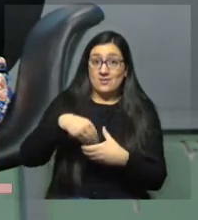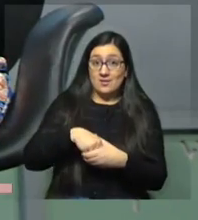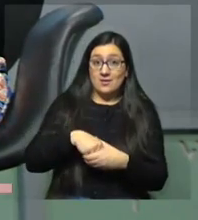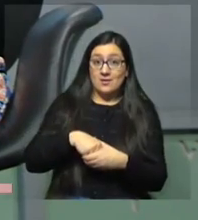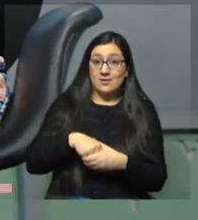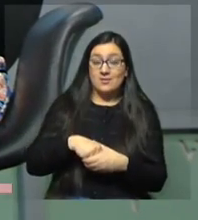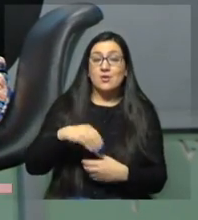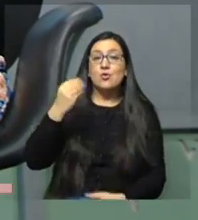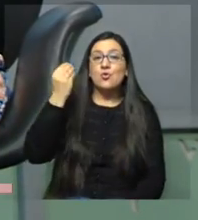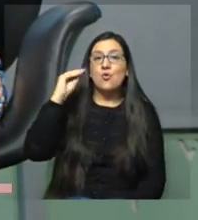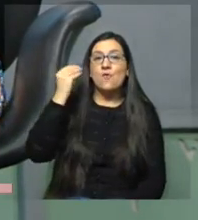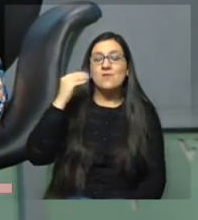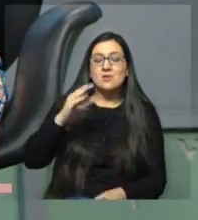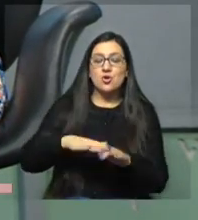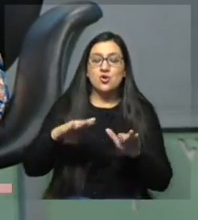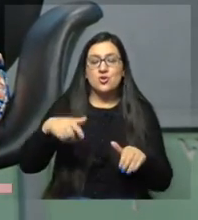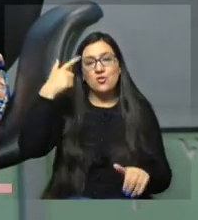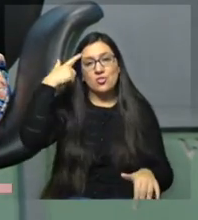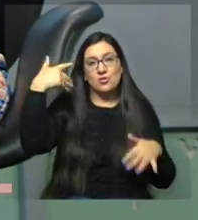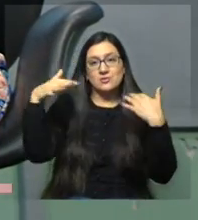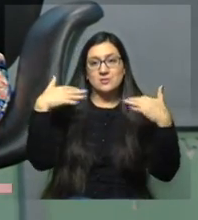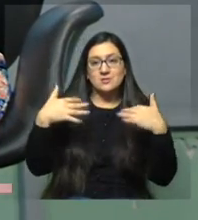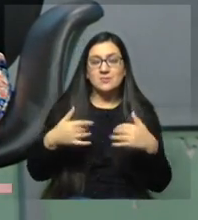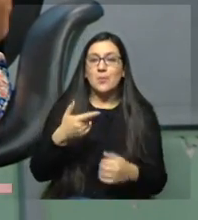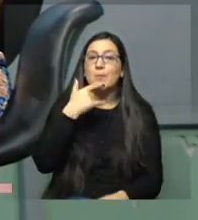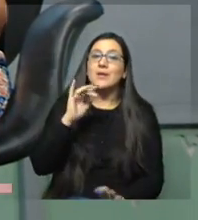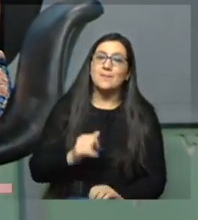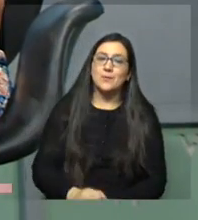de los jóvenes, de los niños, las niñas, los adolescentes, porque, por ejemplo,